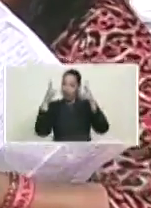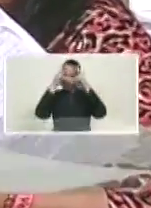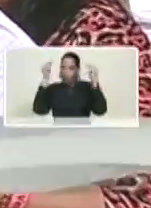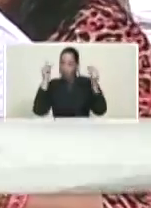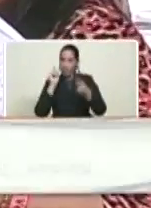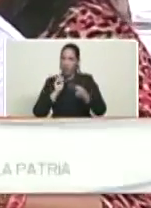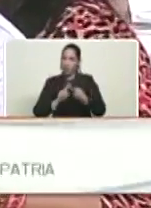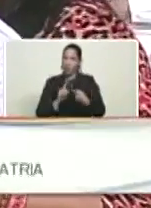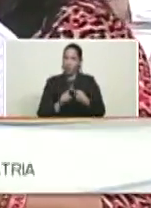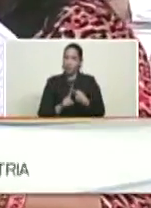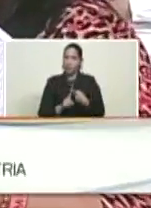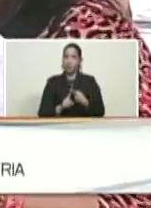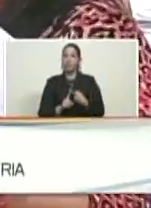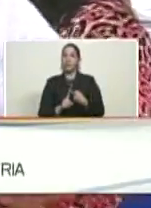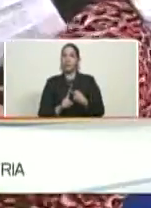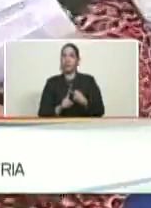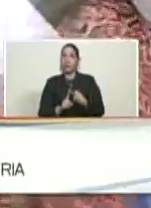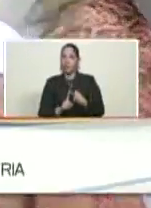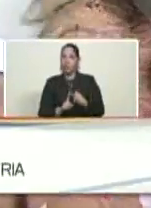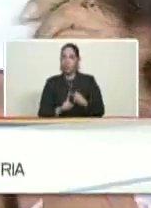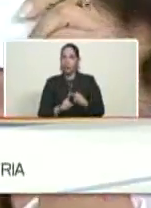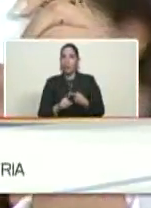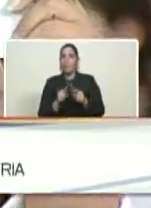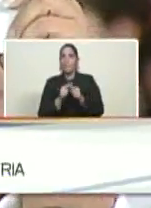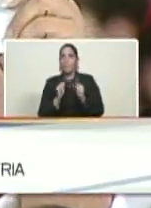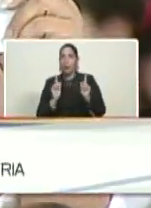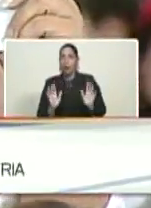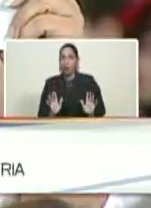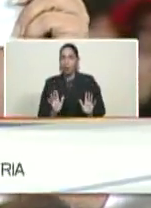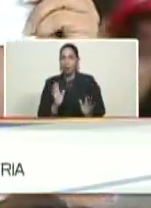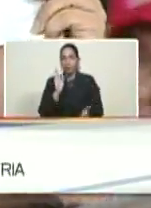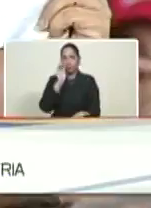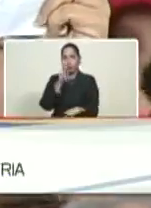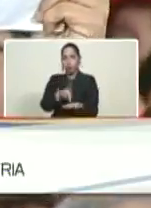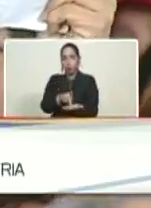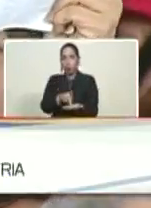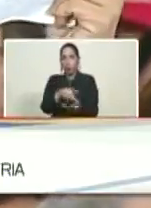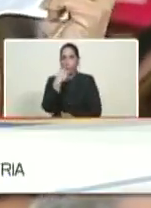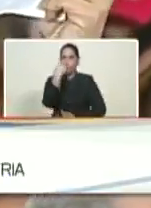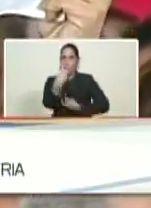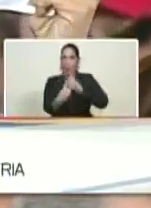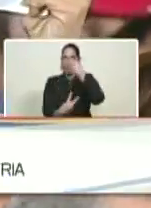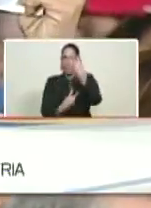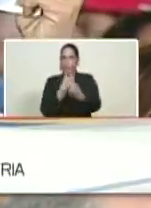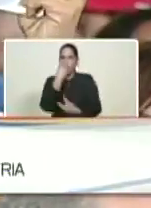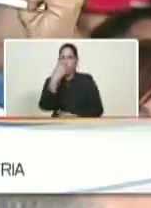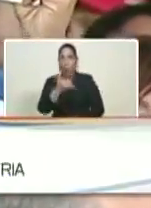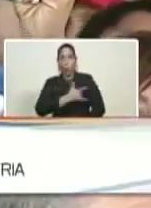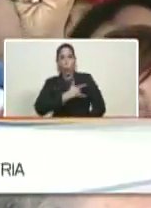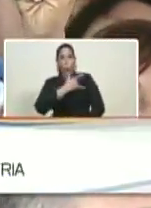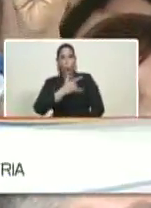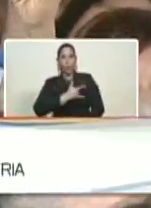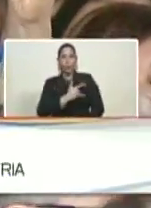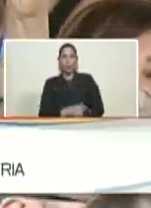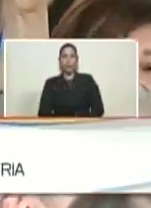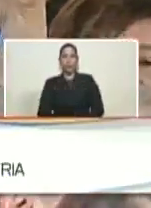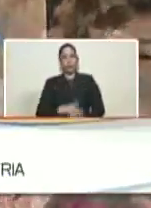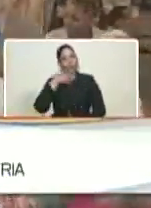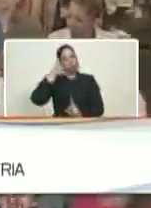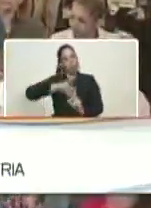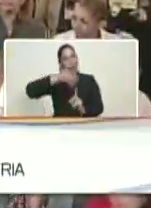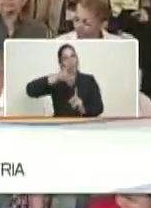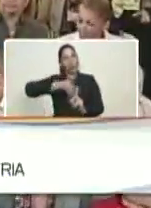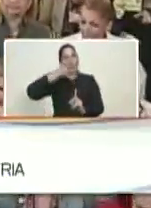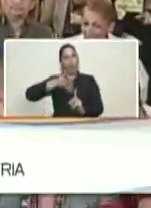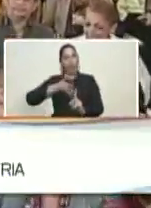el Simboproen, para que vaya a todas, desde las universidades, de la formación